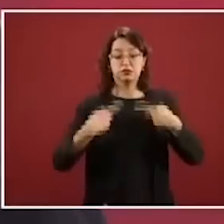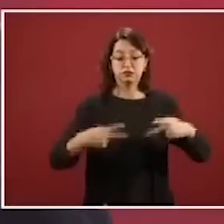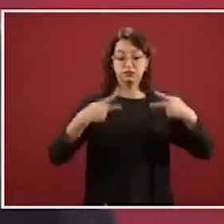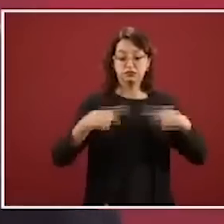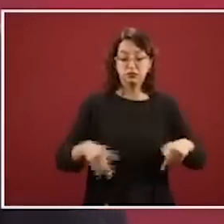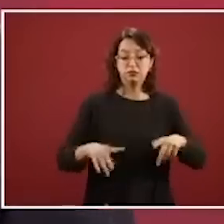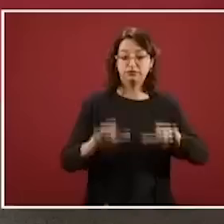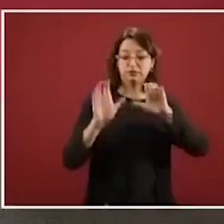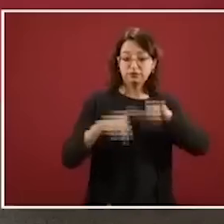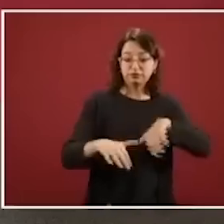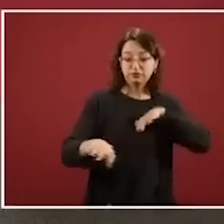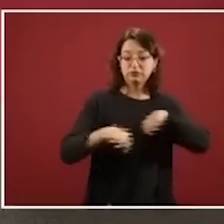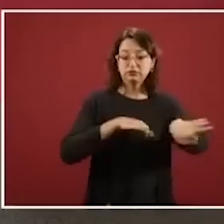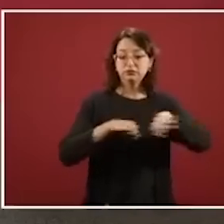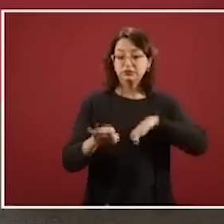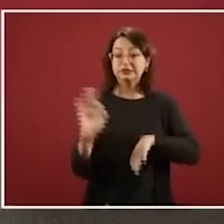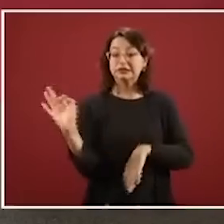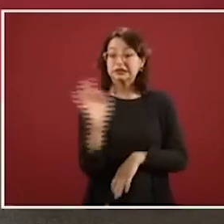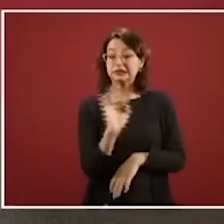gente que pueda estar implicada